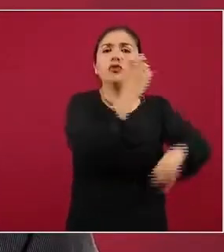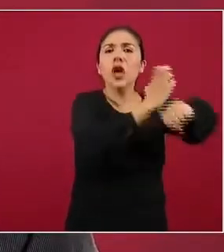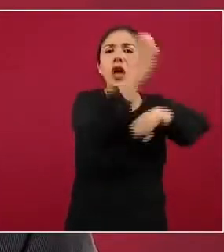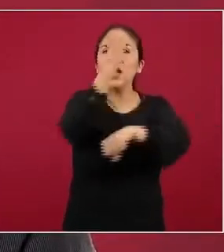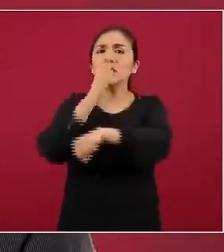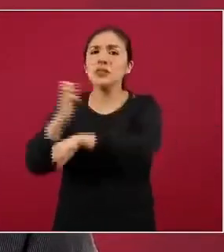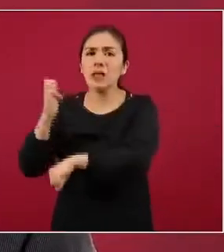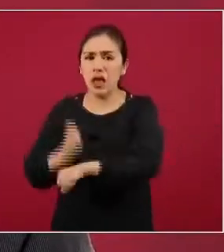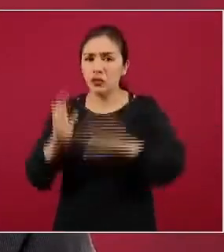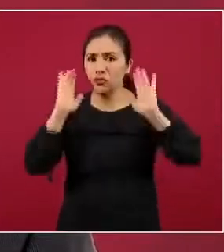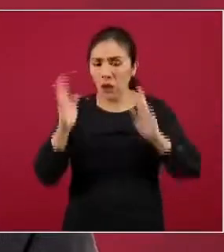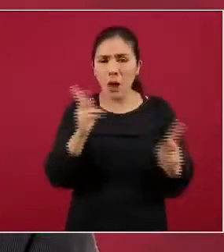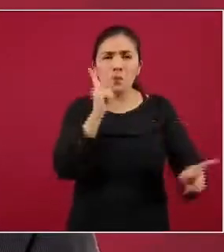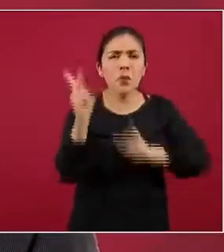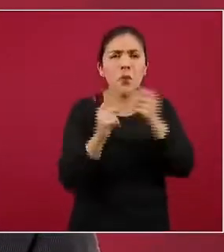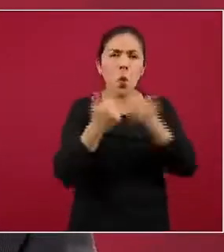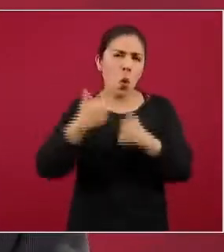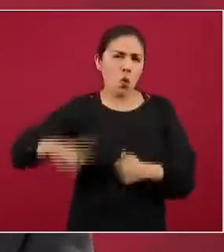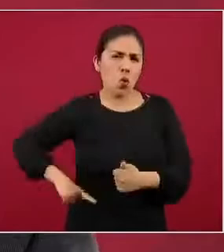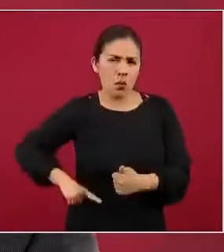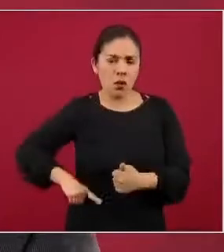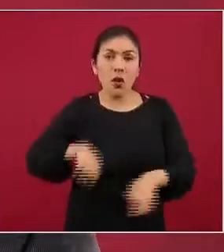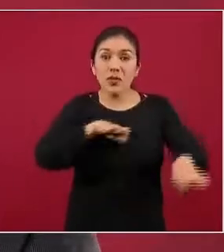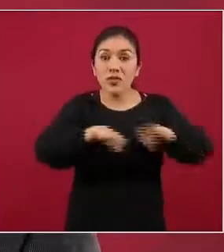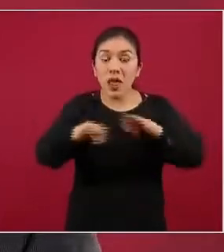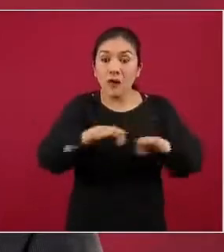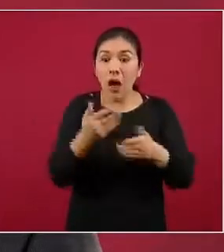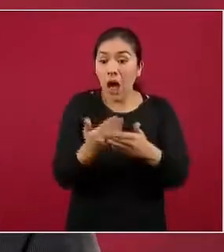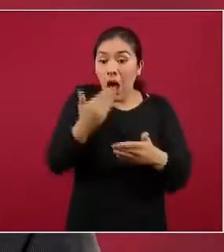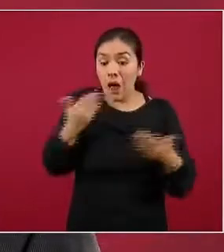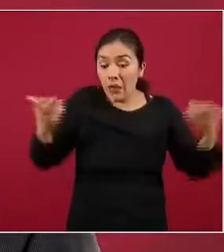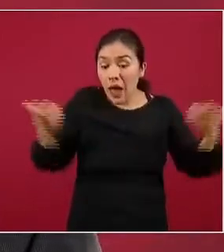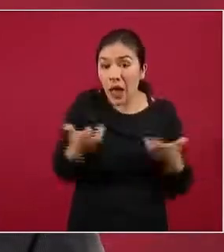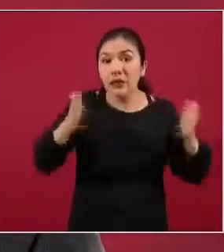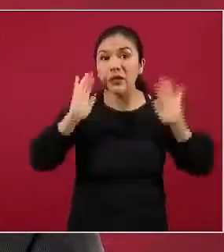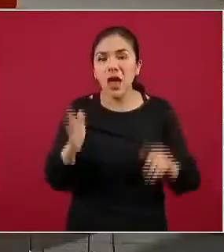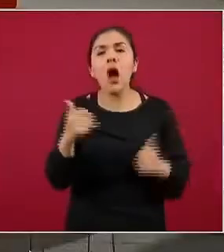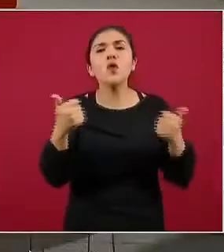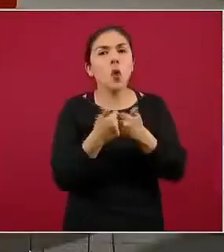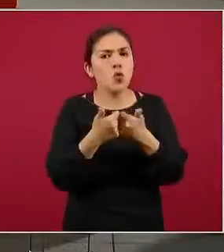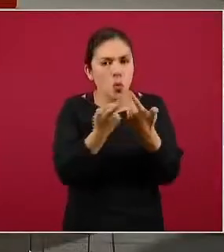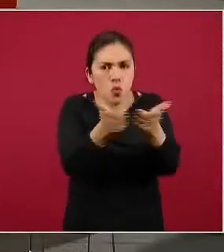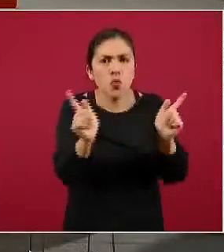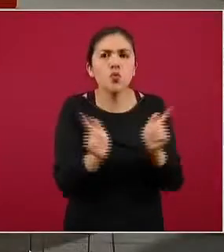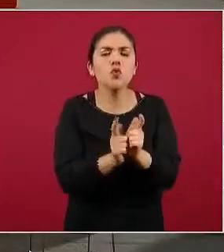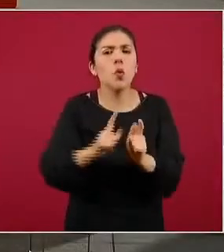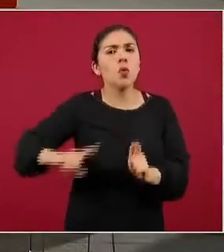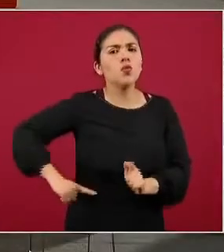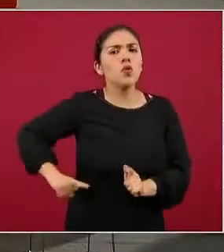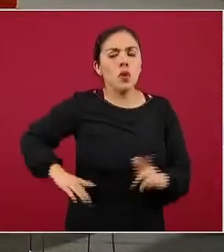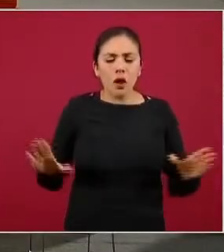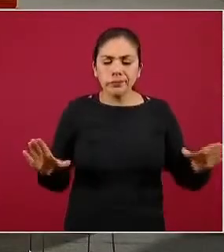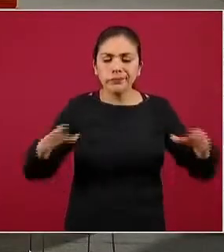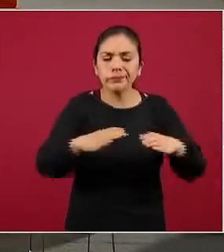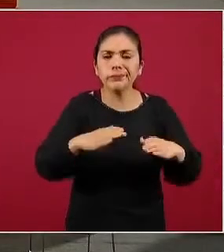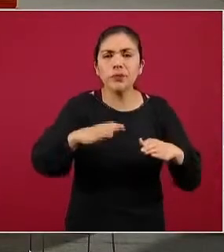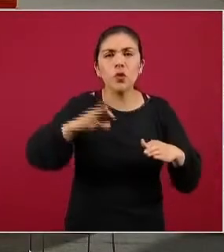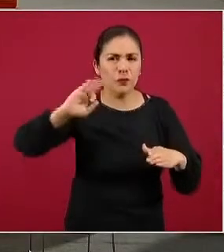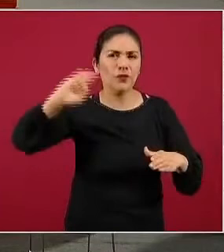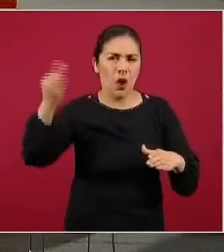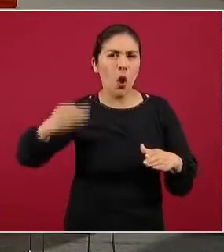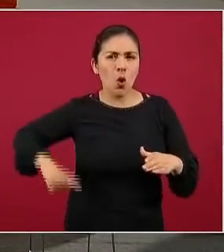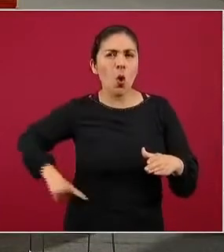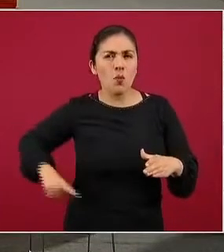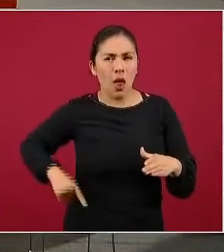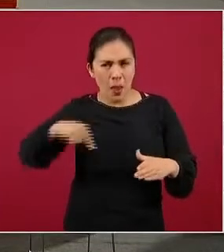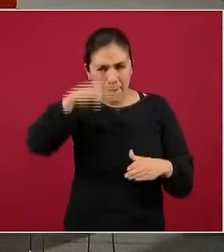entidades federativas, con sus gobiernos, y el trabajo que habíamos hecho también colectivamente en el gobierno federal,